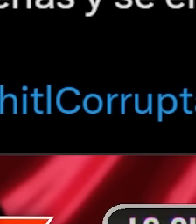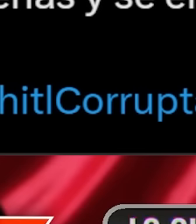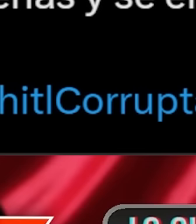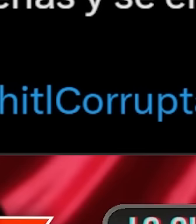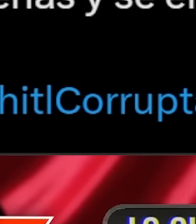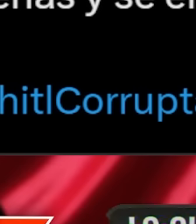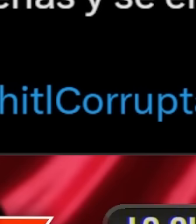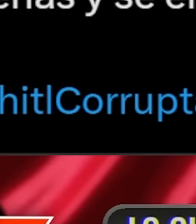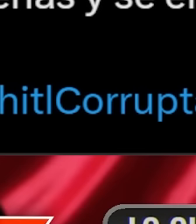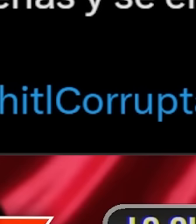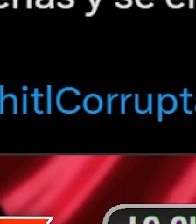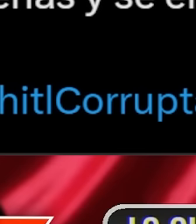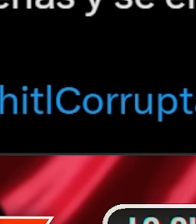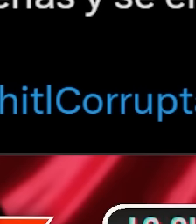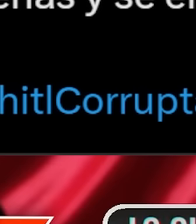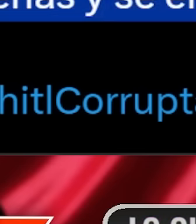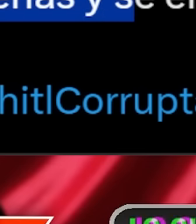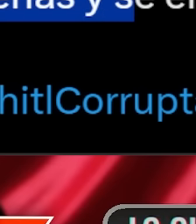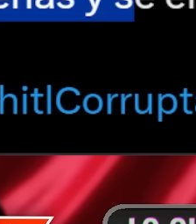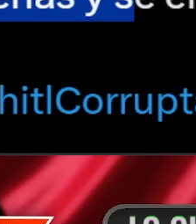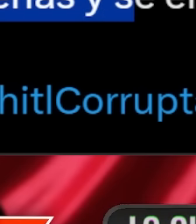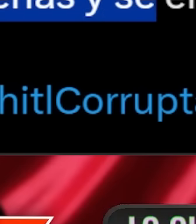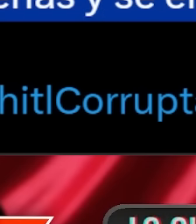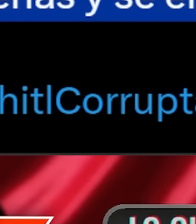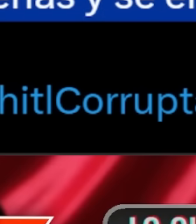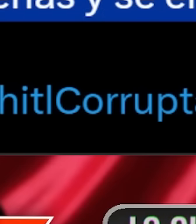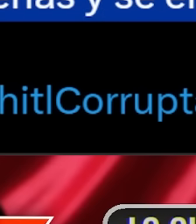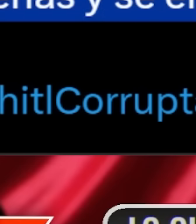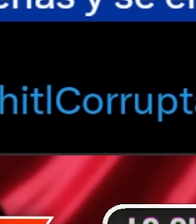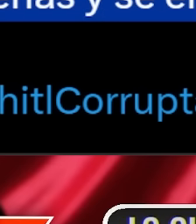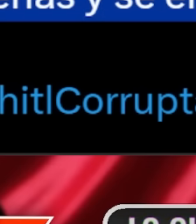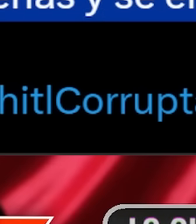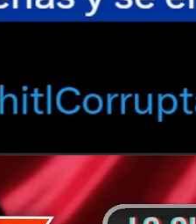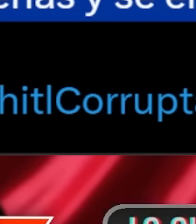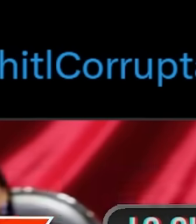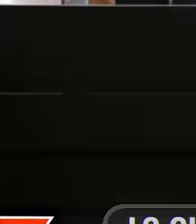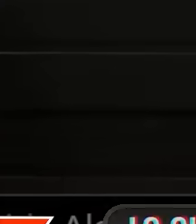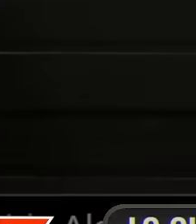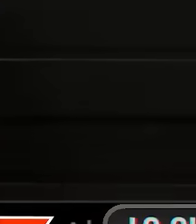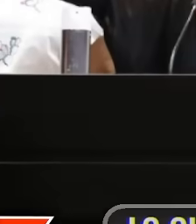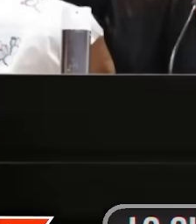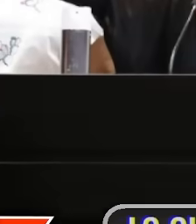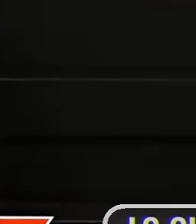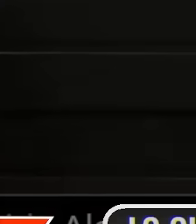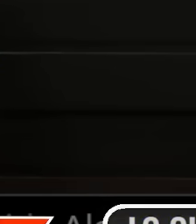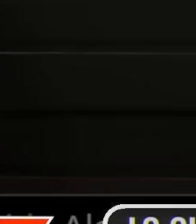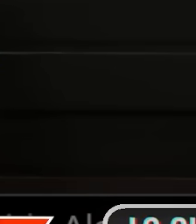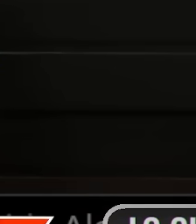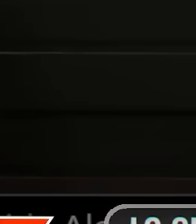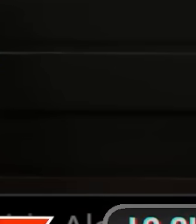para evidenciar a quienes lucran con los pueblos indígenas y se enriquecen con dinero público, es